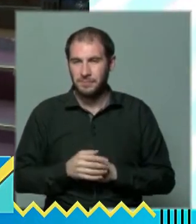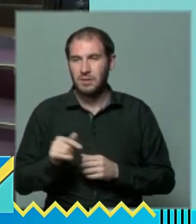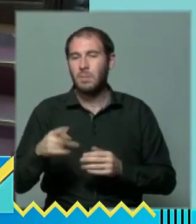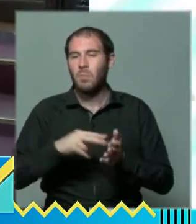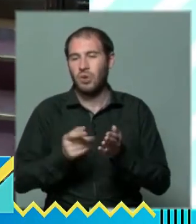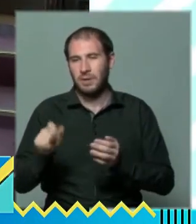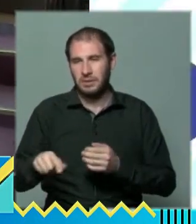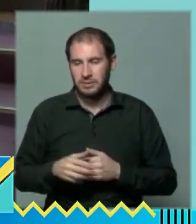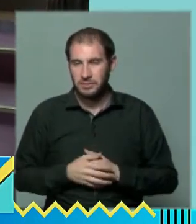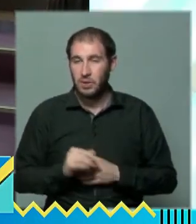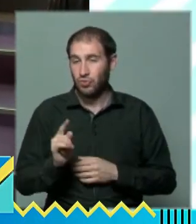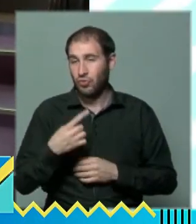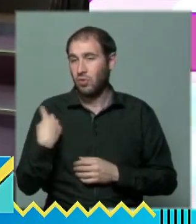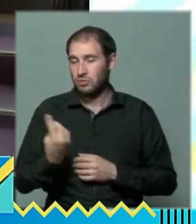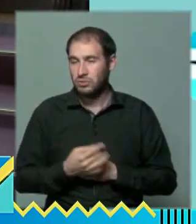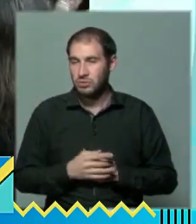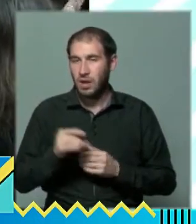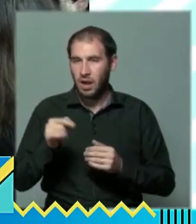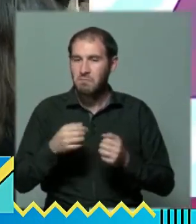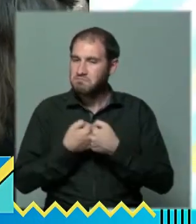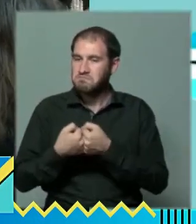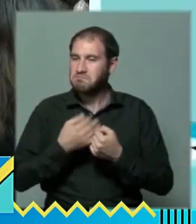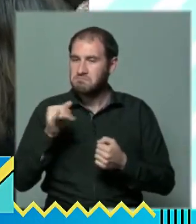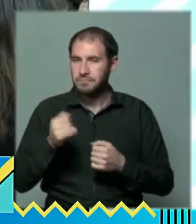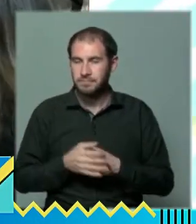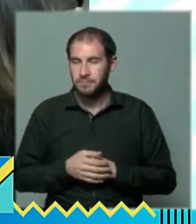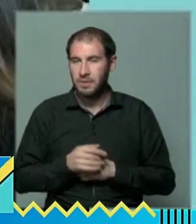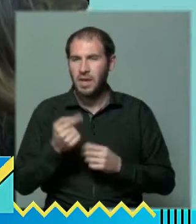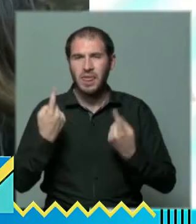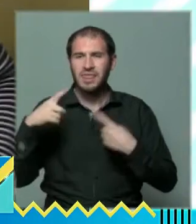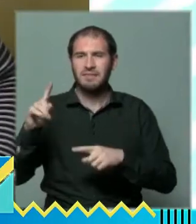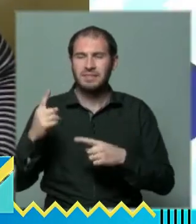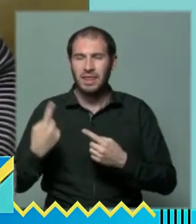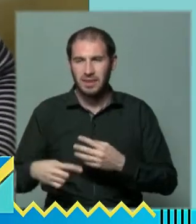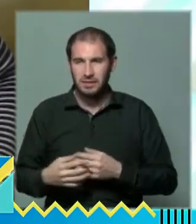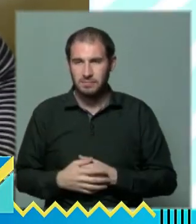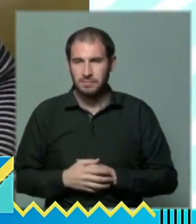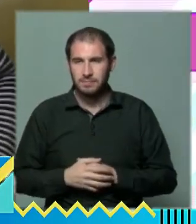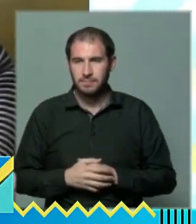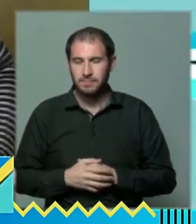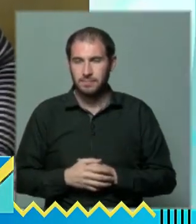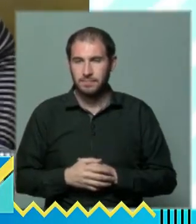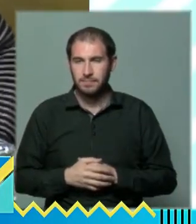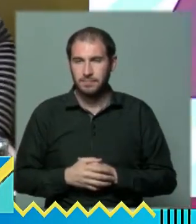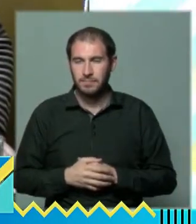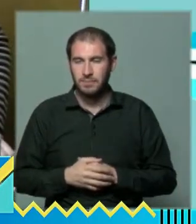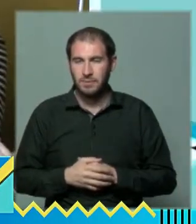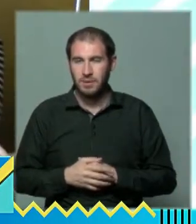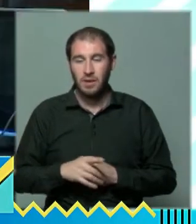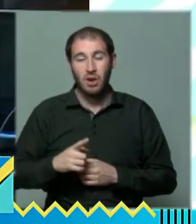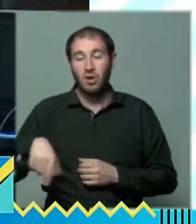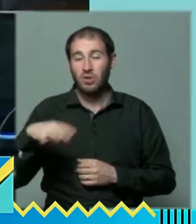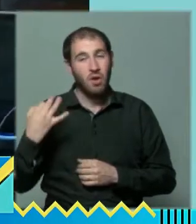esta situación. Nosotros en eso estamos de acuerdo. En lo que diferimos es que creemos que